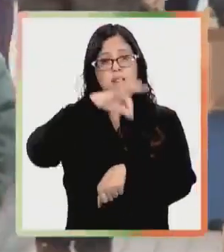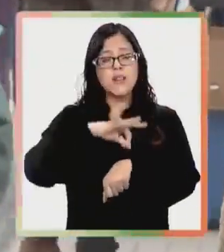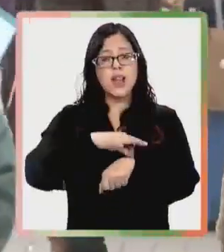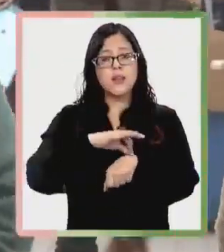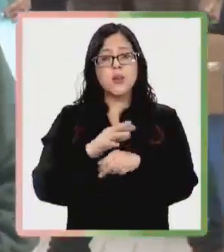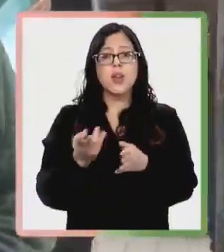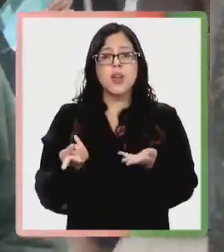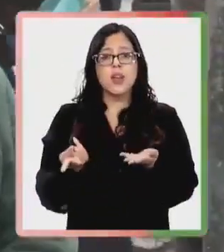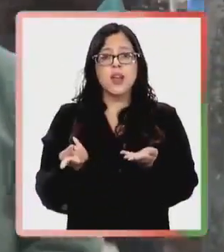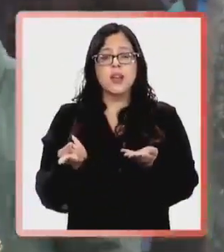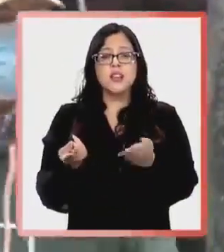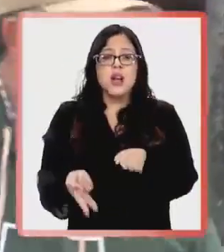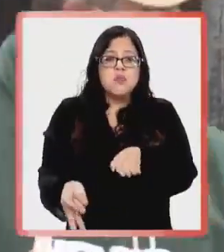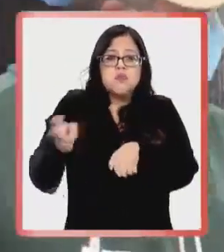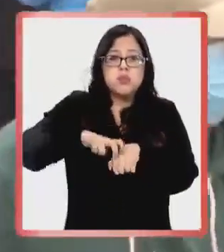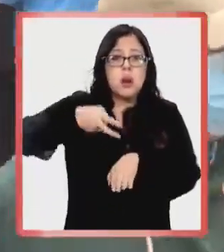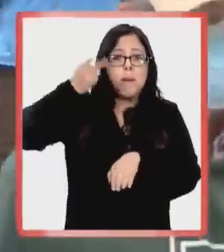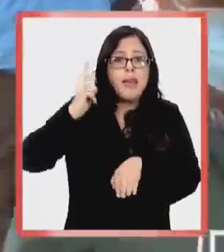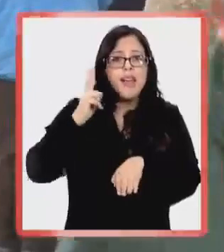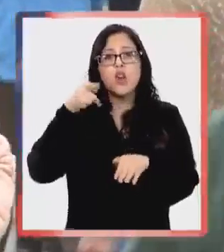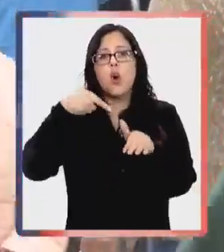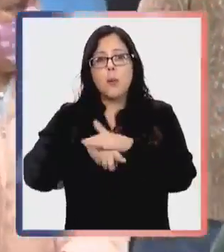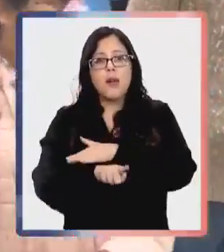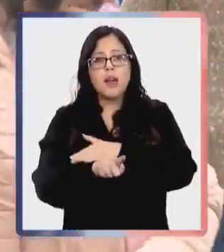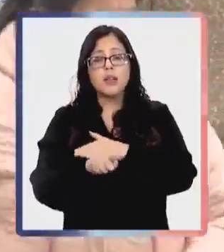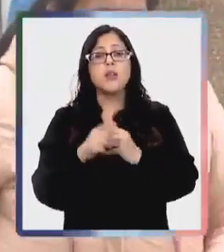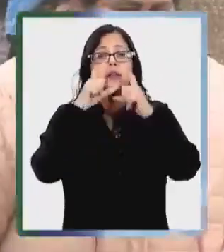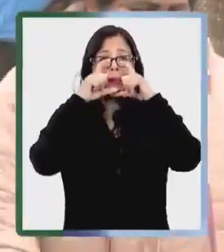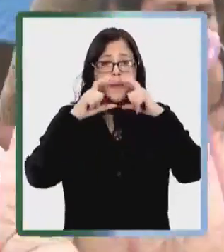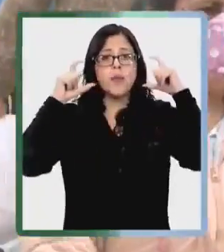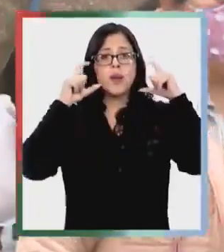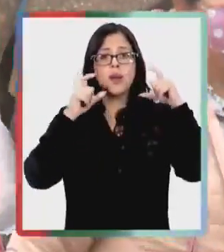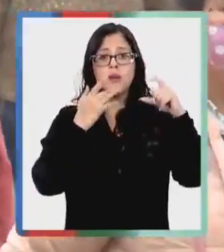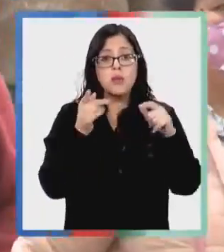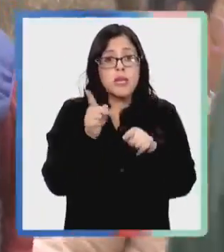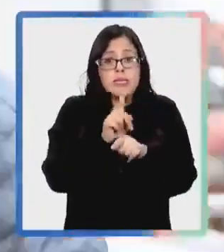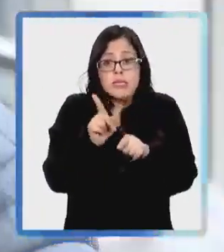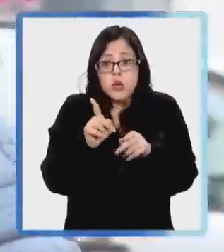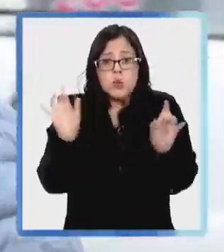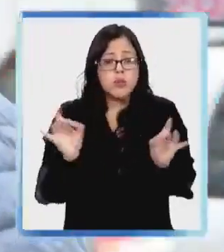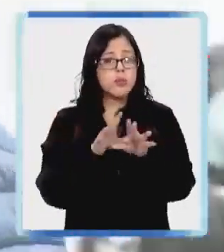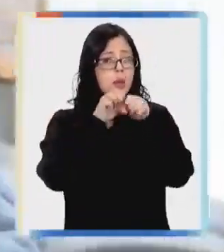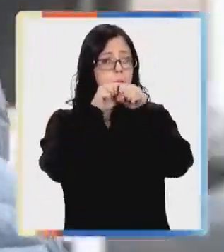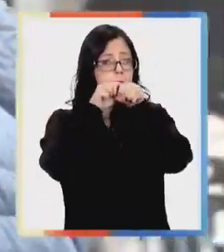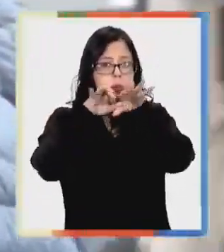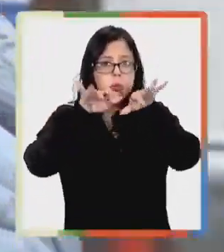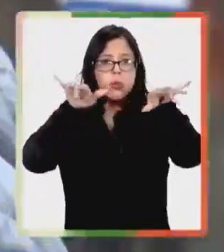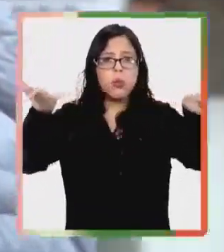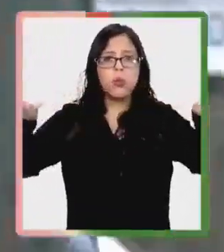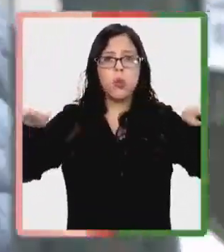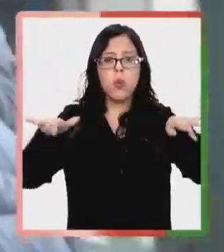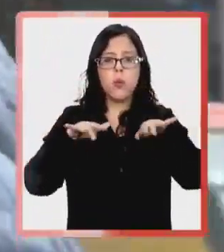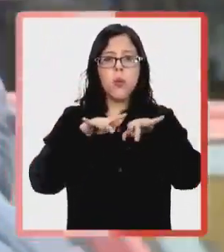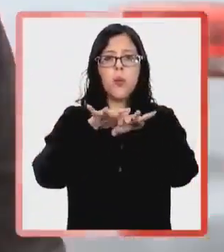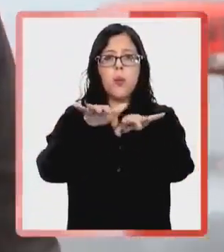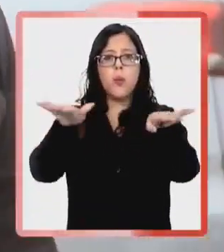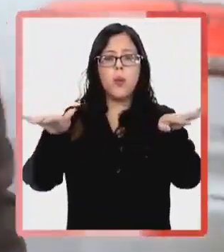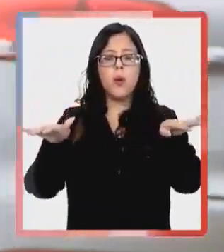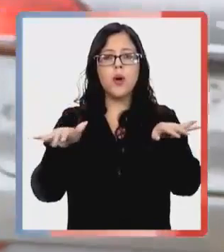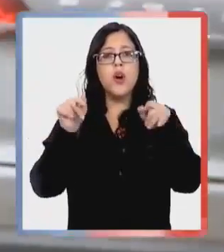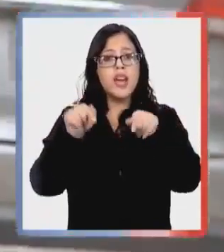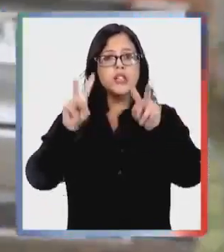enfermos y nos vamos a subir al metro o a un transporte público, usemos mascarillas, porque si no vamos a contagiar a todos los que están alrededor de nosotros.